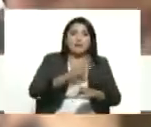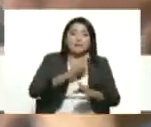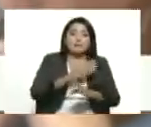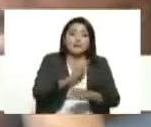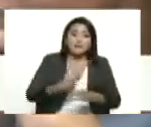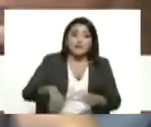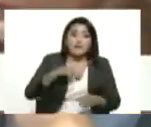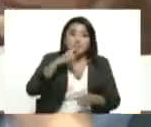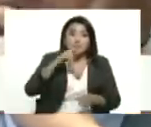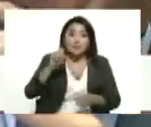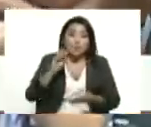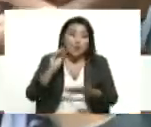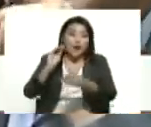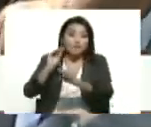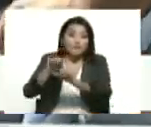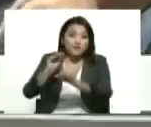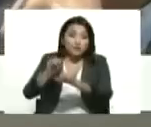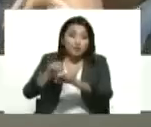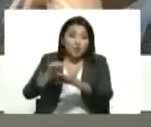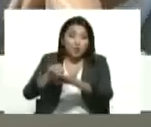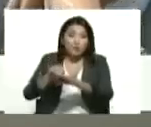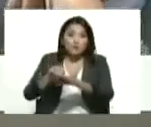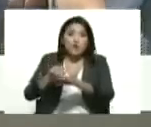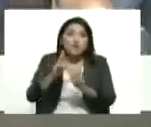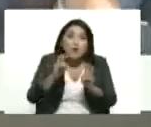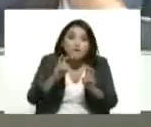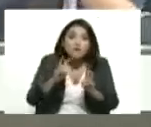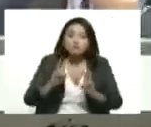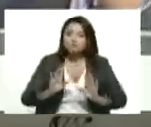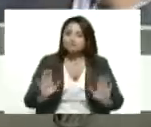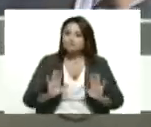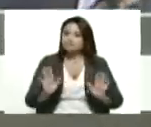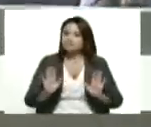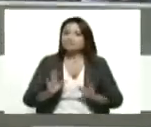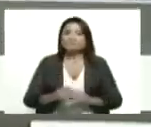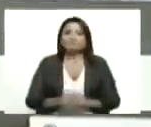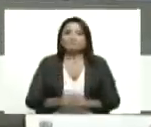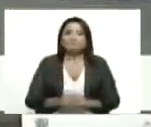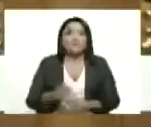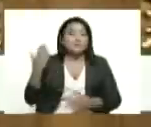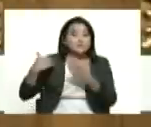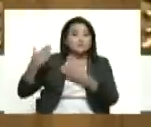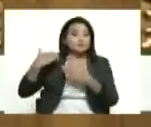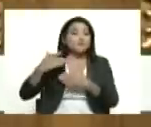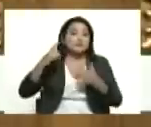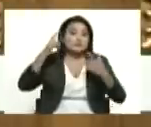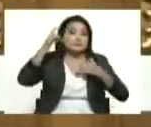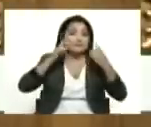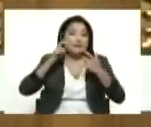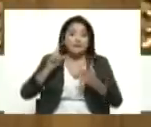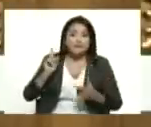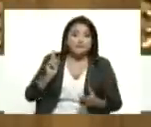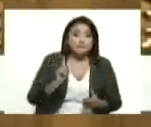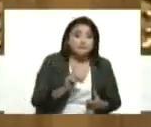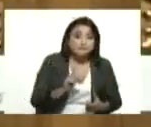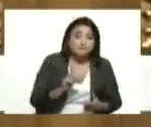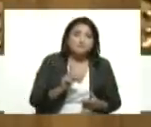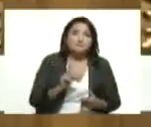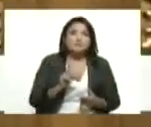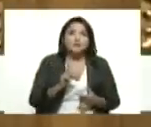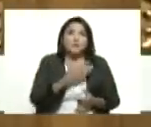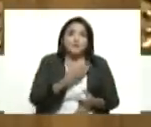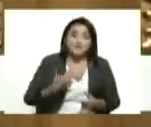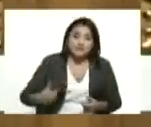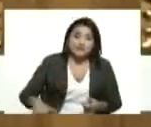no es nueva. Desde que el compañero comandante Hugo Chávez llegó a la presidencia de la República,